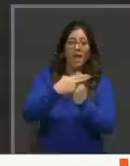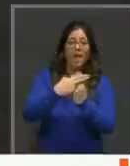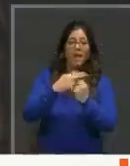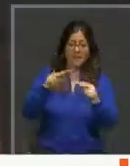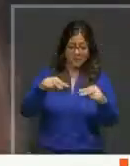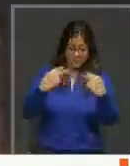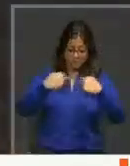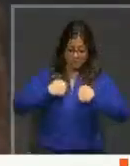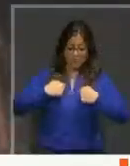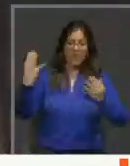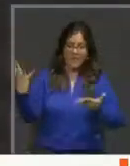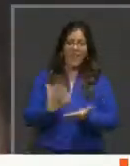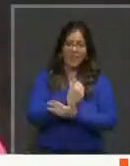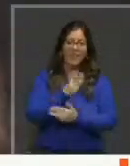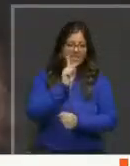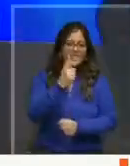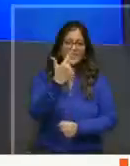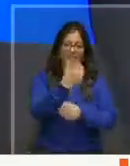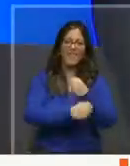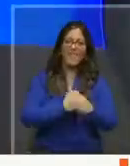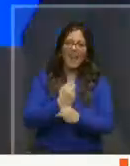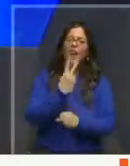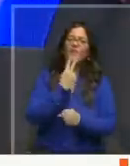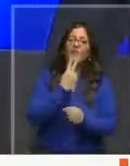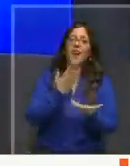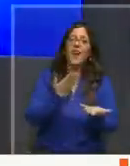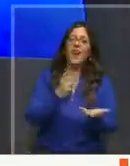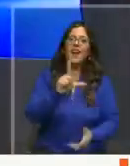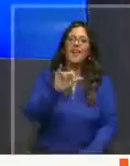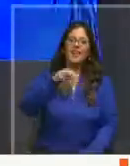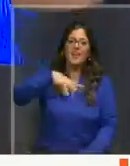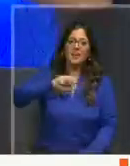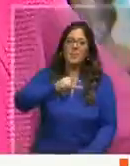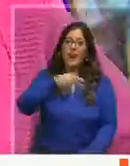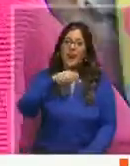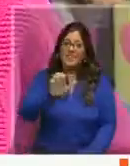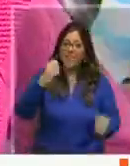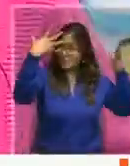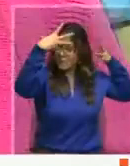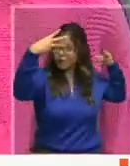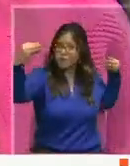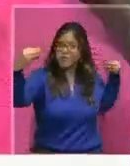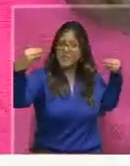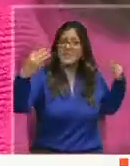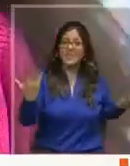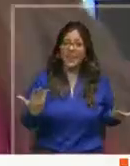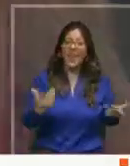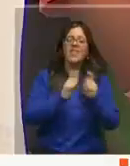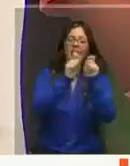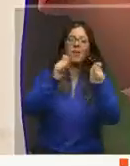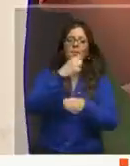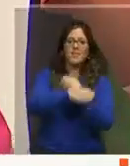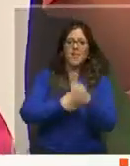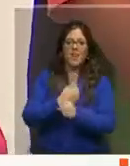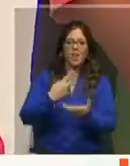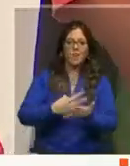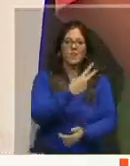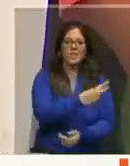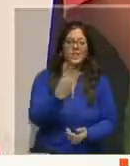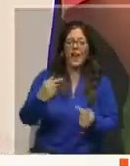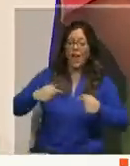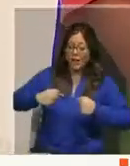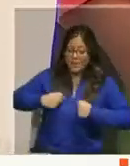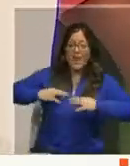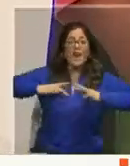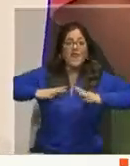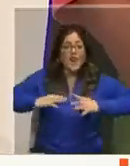logrado. Amanda tiene 7 años, vive en Limache y es la embajadora de la campaña 2023. Me siento muy